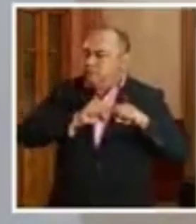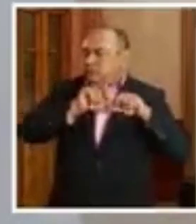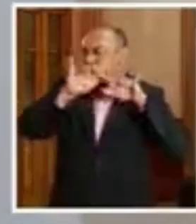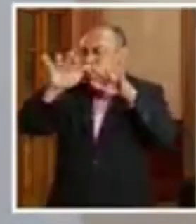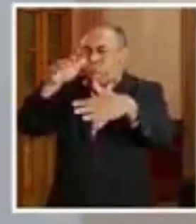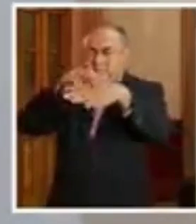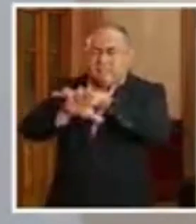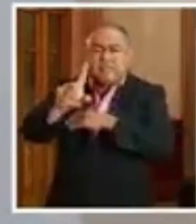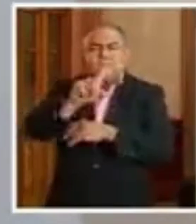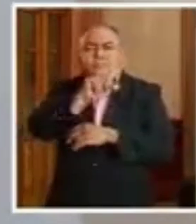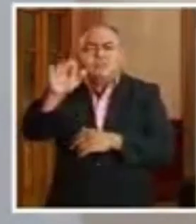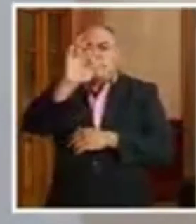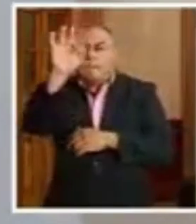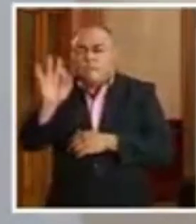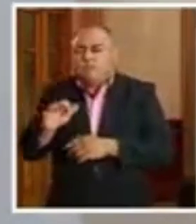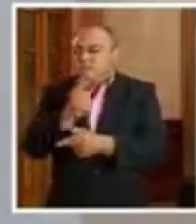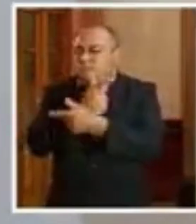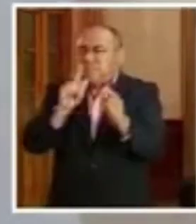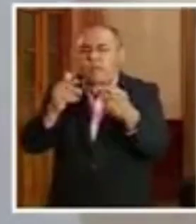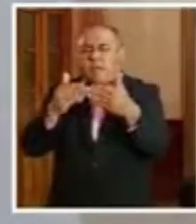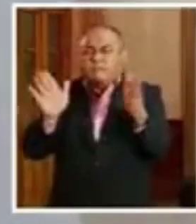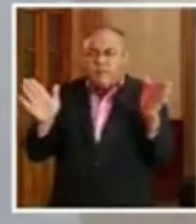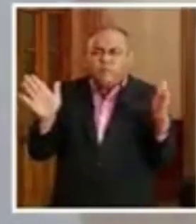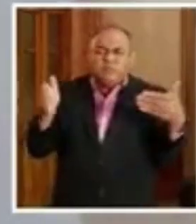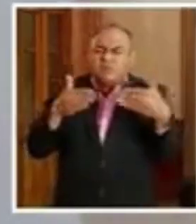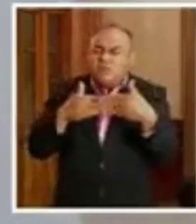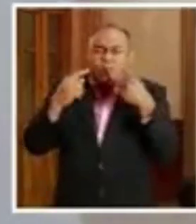espacios abiertos y cerrados.